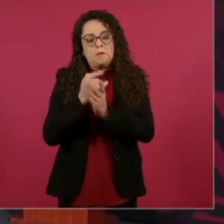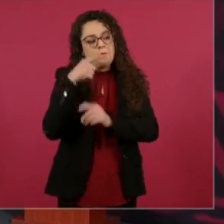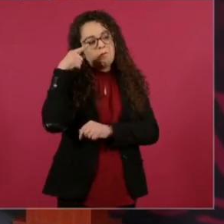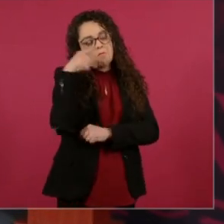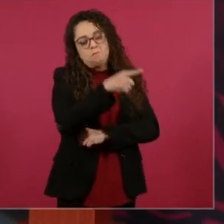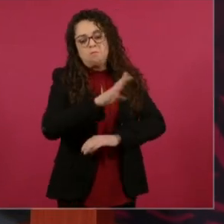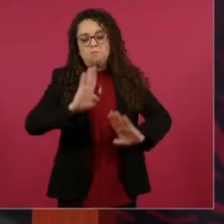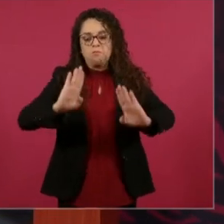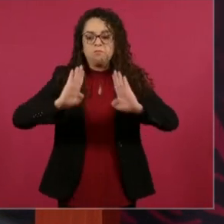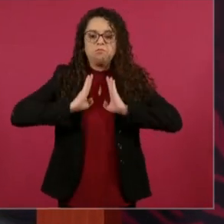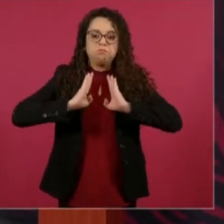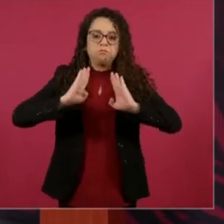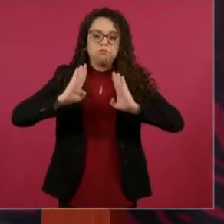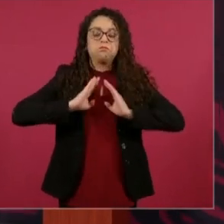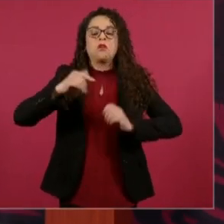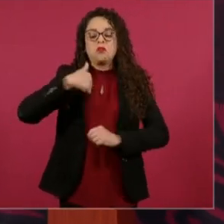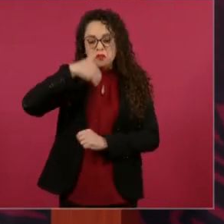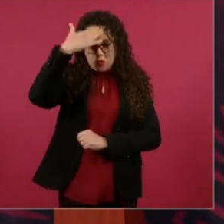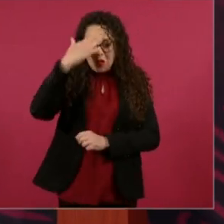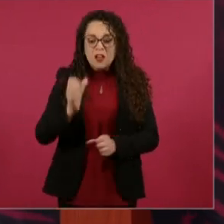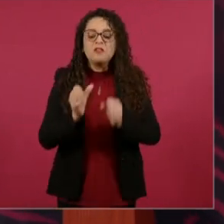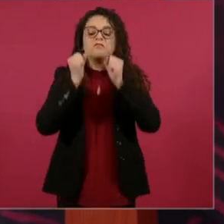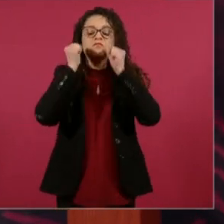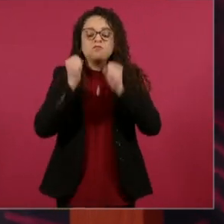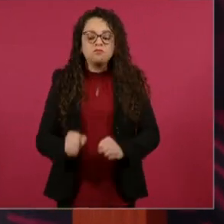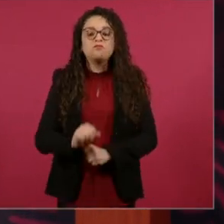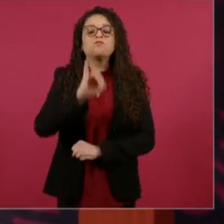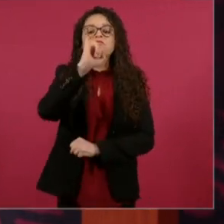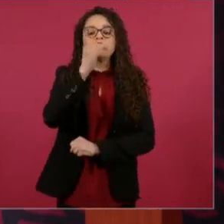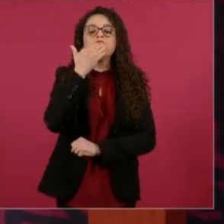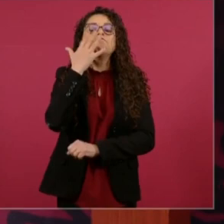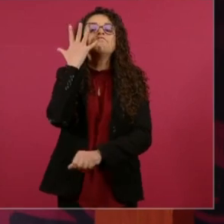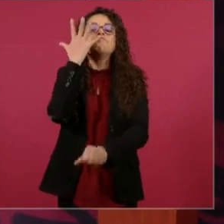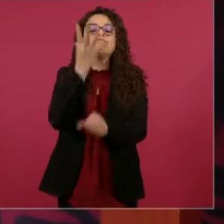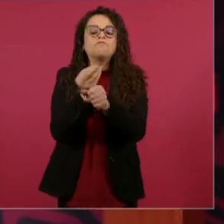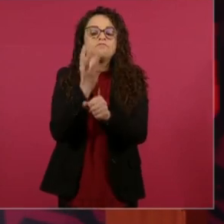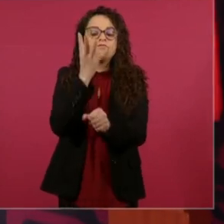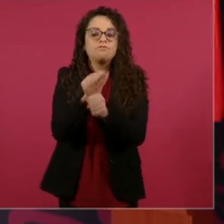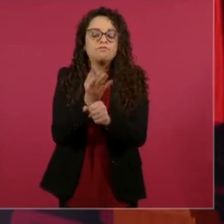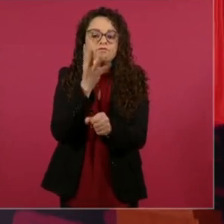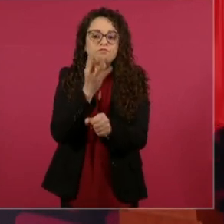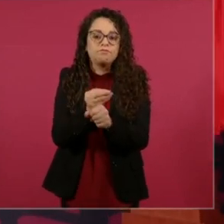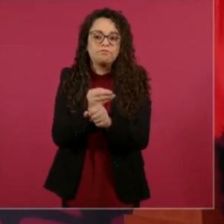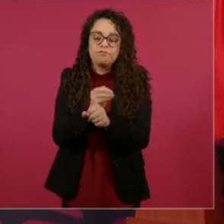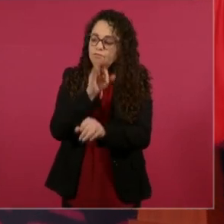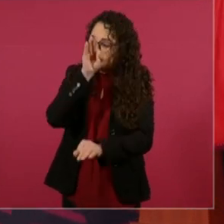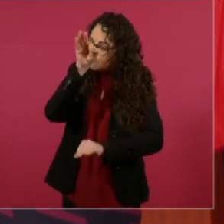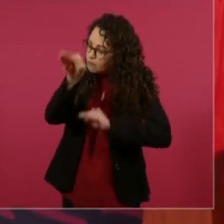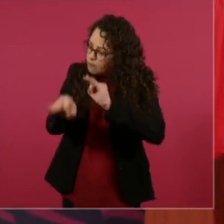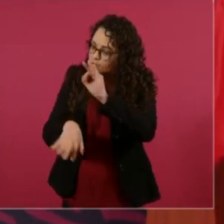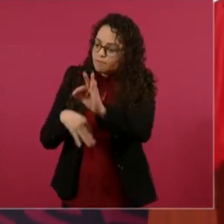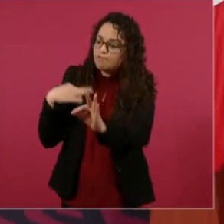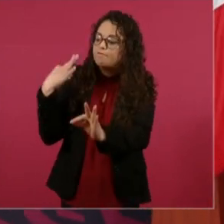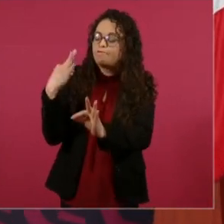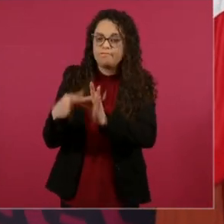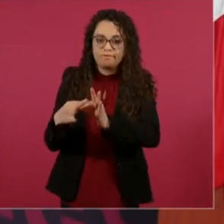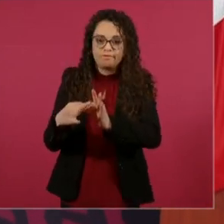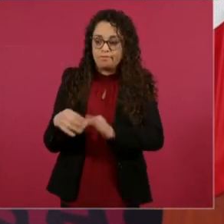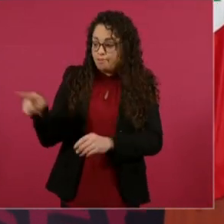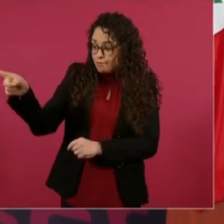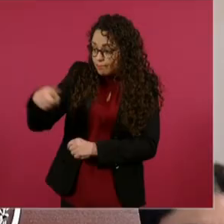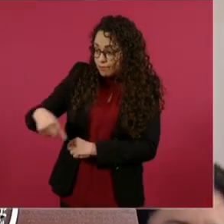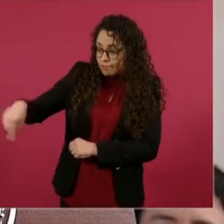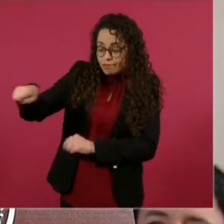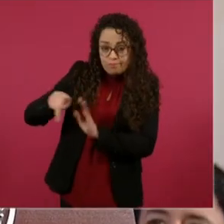de que vamos a cumplir y vamos a dejar bien las carreteras. Eso no le gusta al Reforma. Coincide,